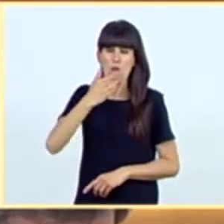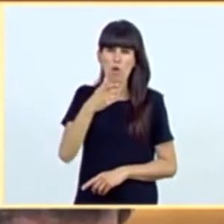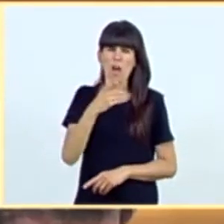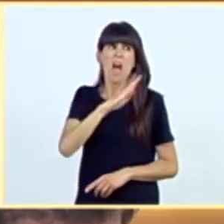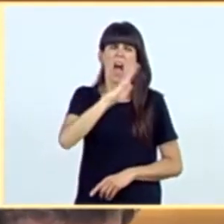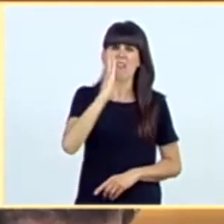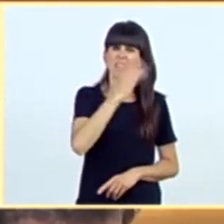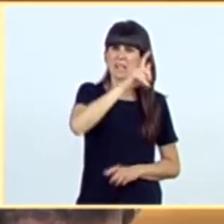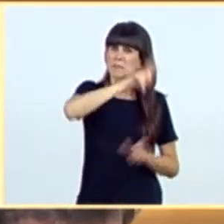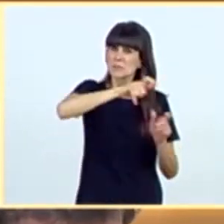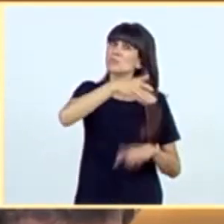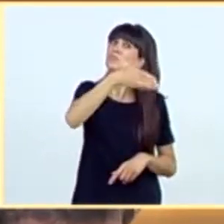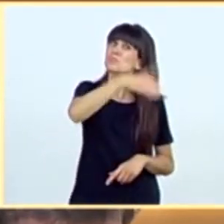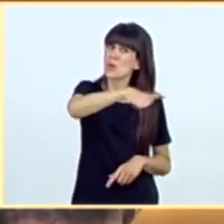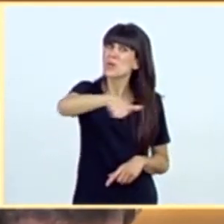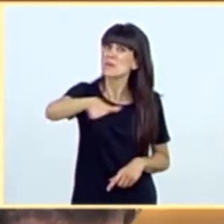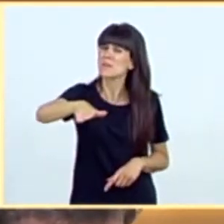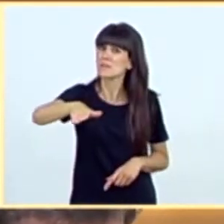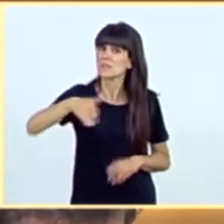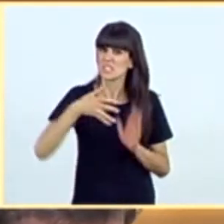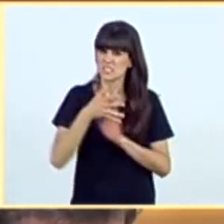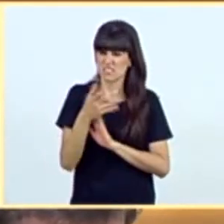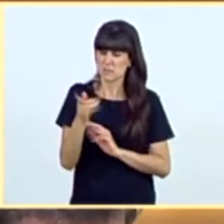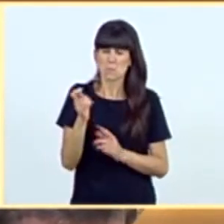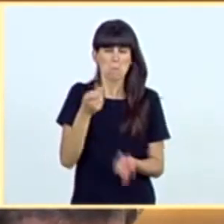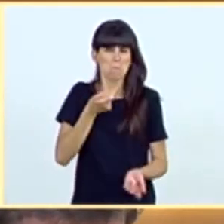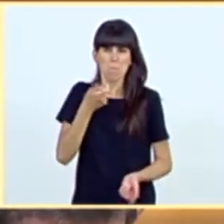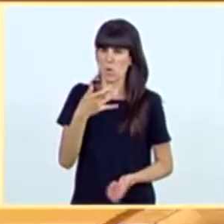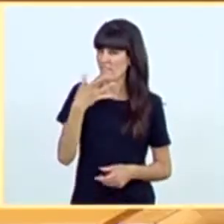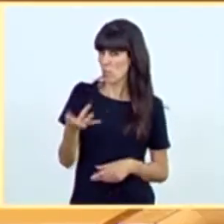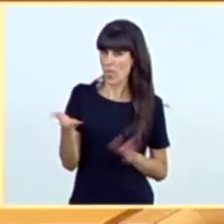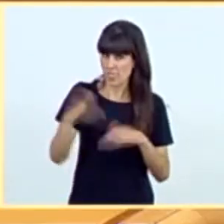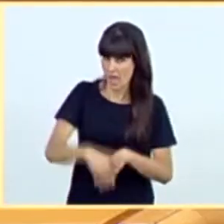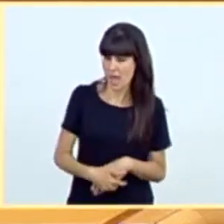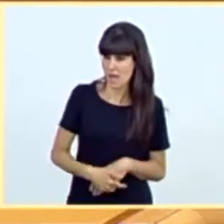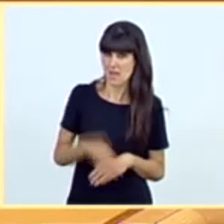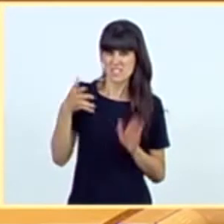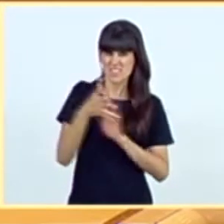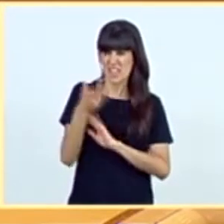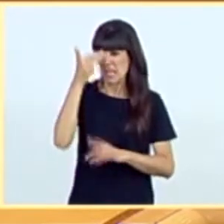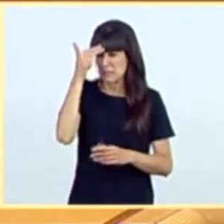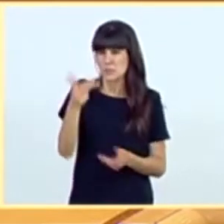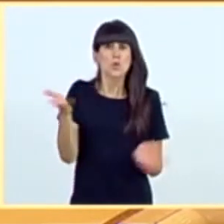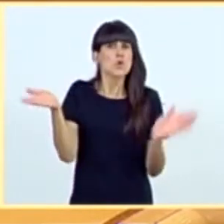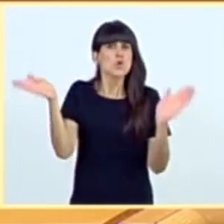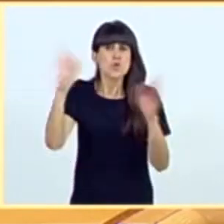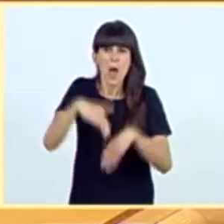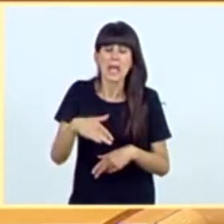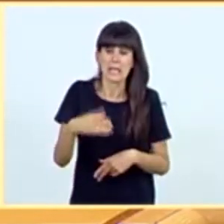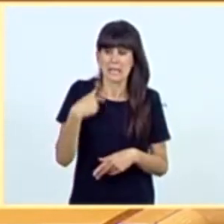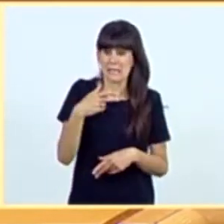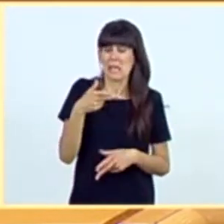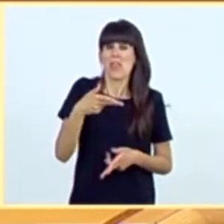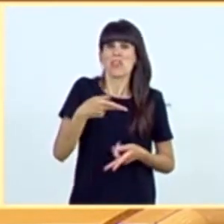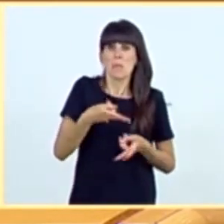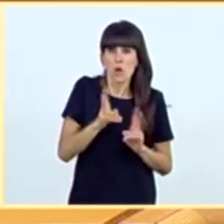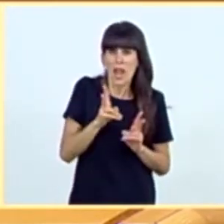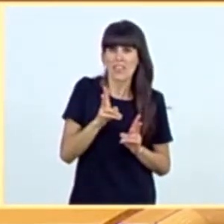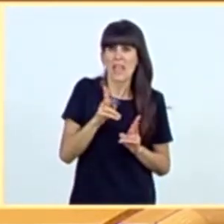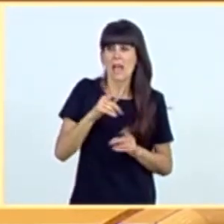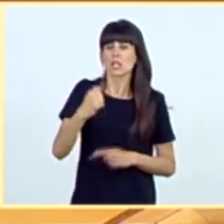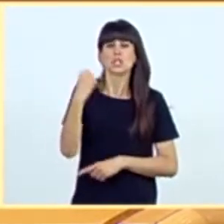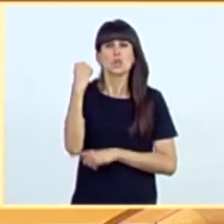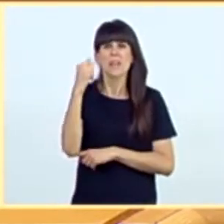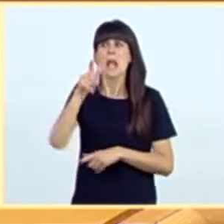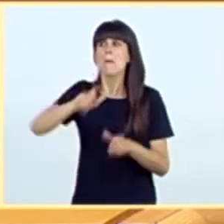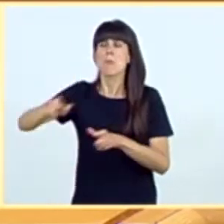de miles de compatriotas, no solo es tener poca vergüenza, es faltar al respeto a la democracia y a la soberanía popular.